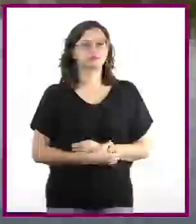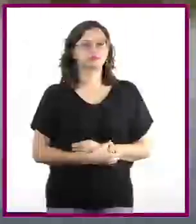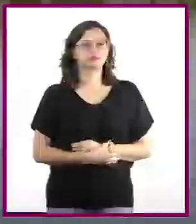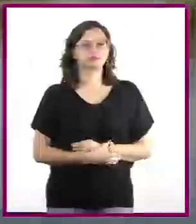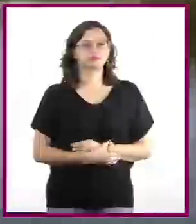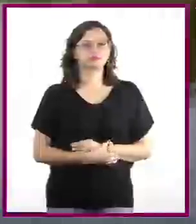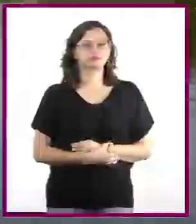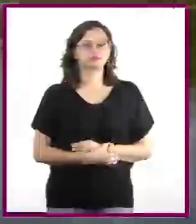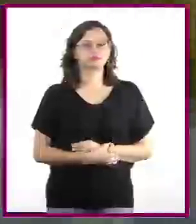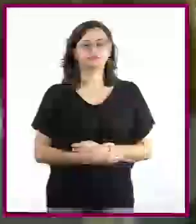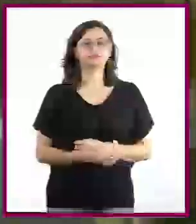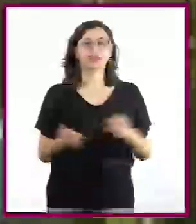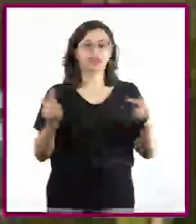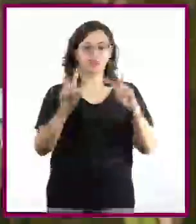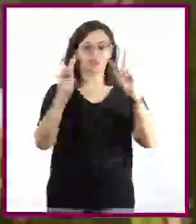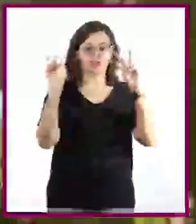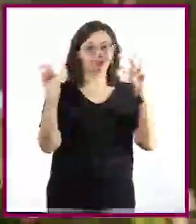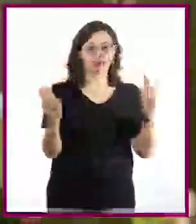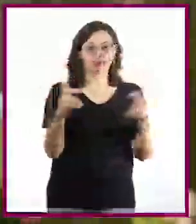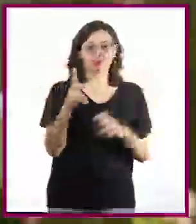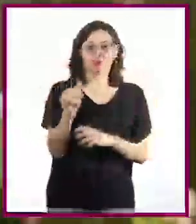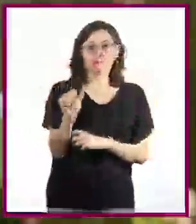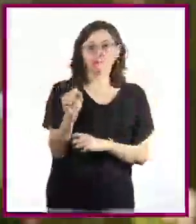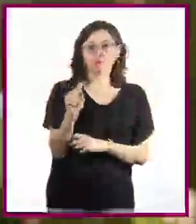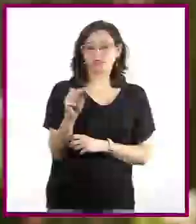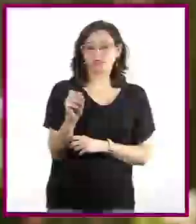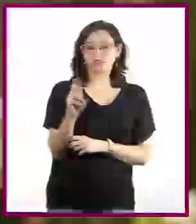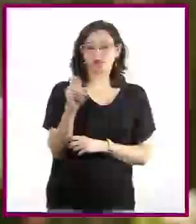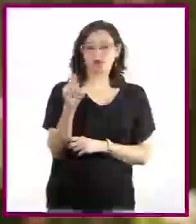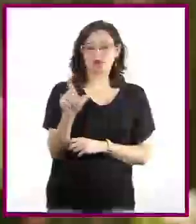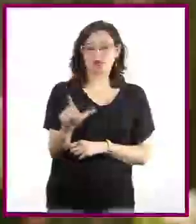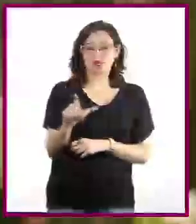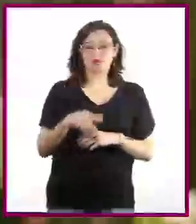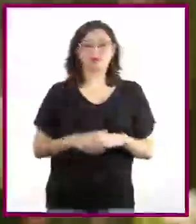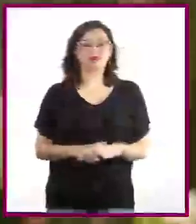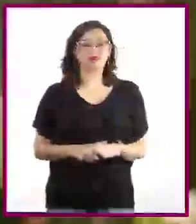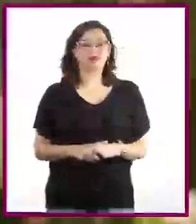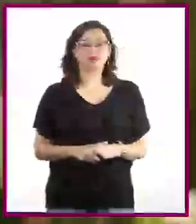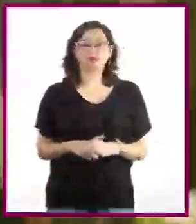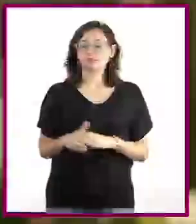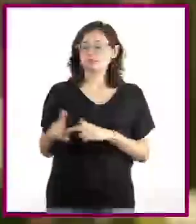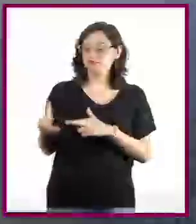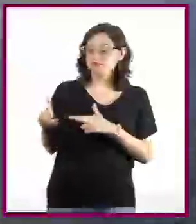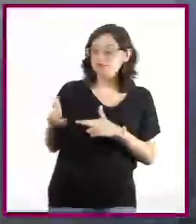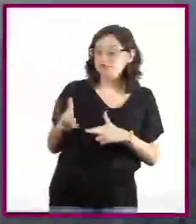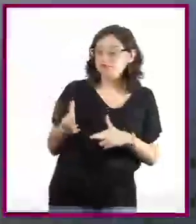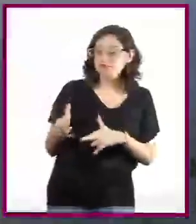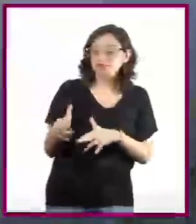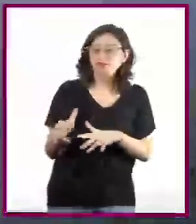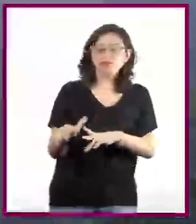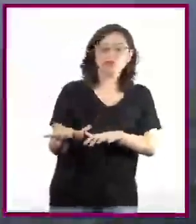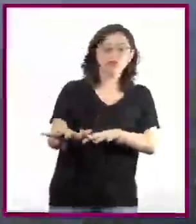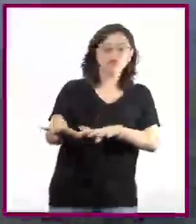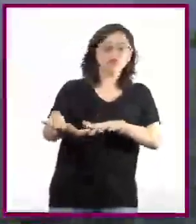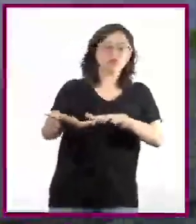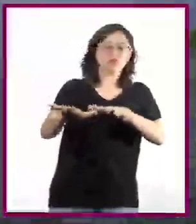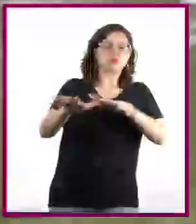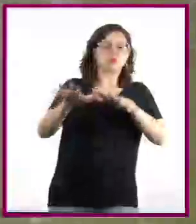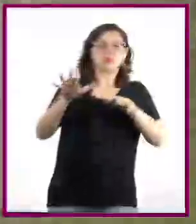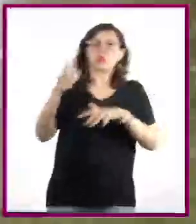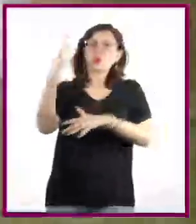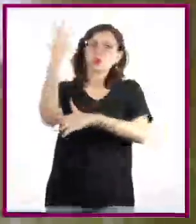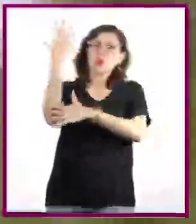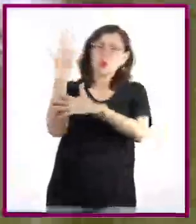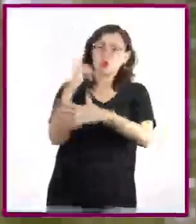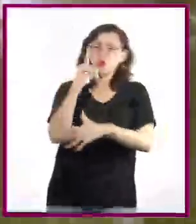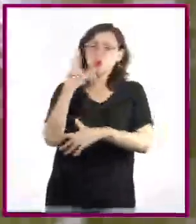Pastoril, Miguel Hernández. Junto al río transparente, que el astro rubio colora y riza el aura naciente,